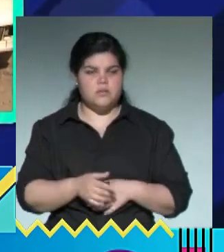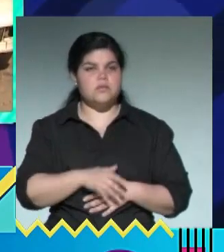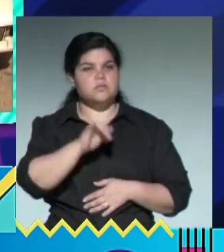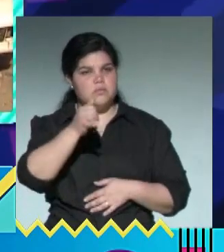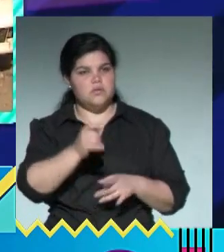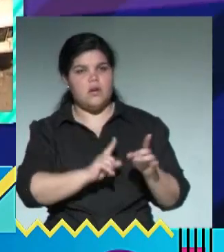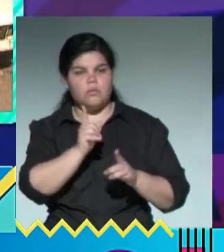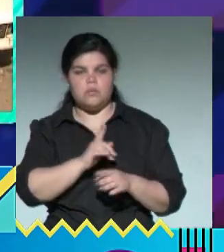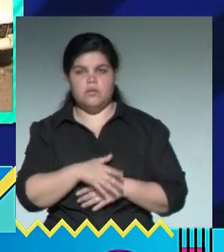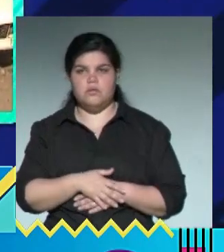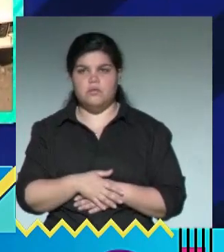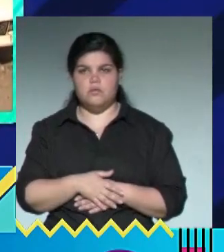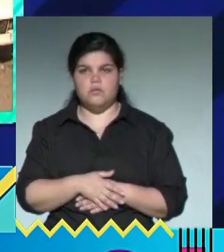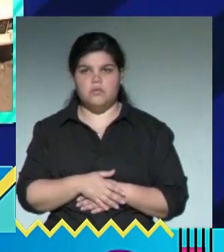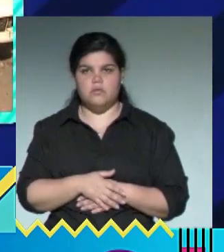sí.